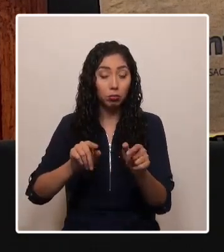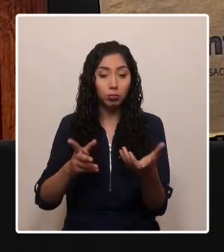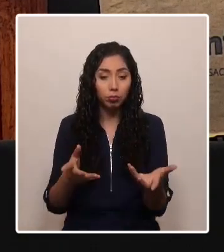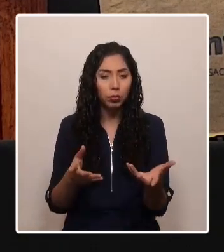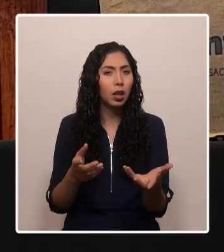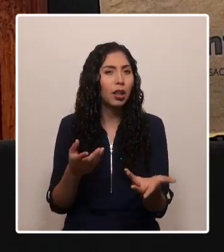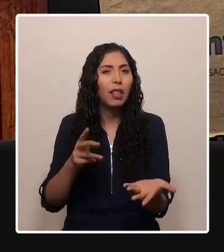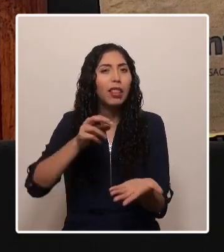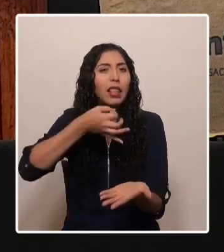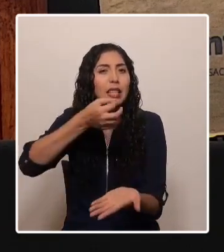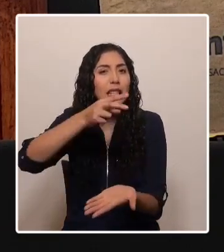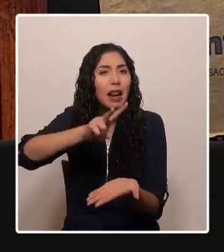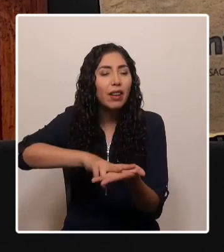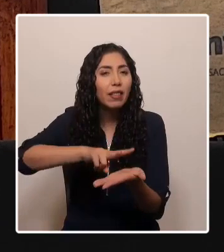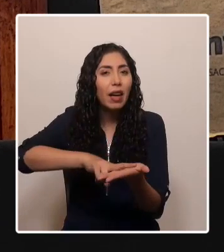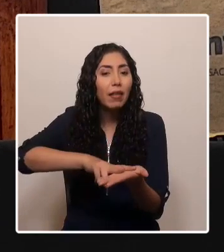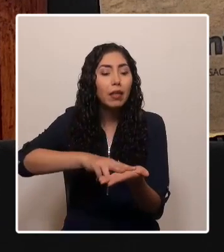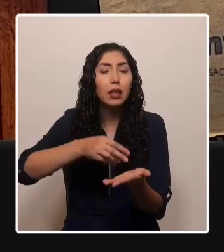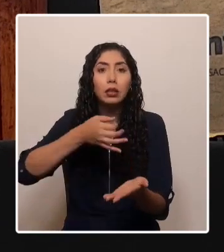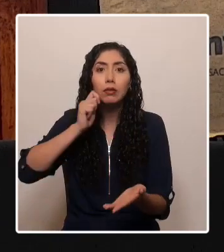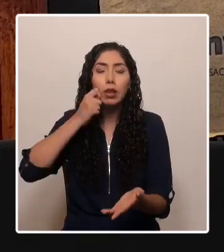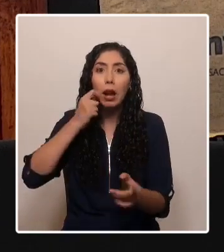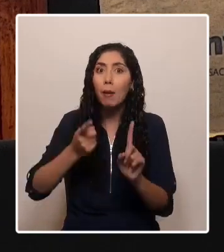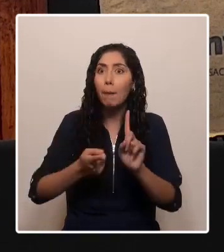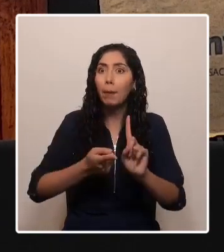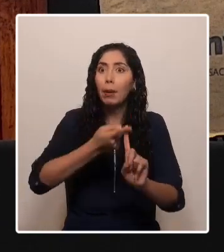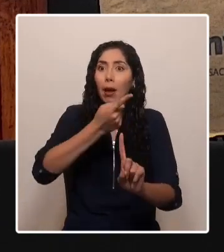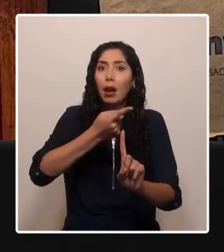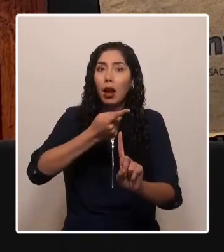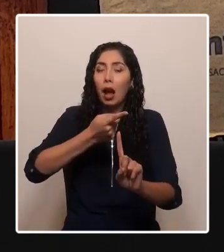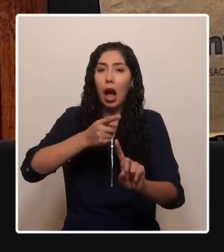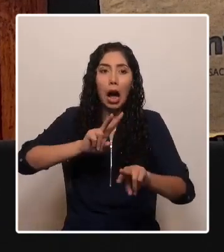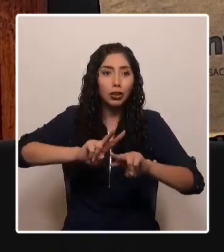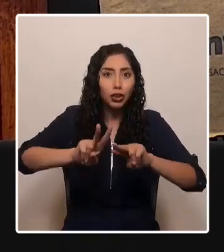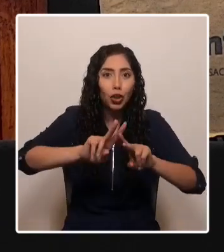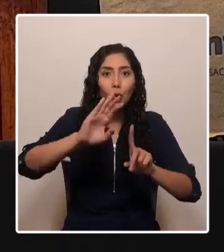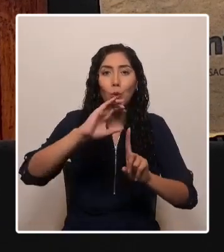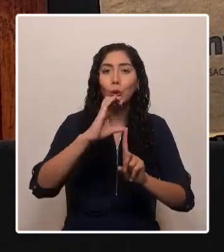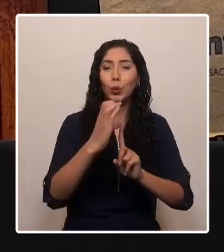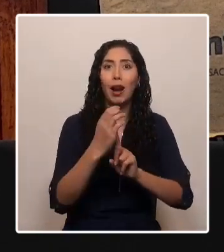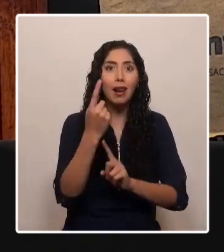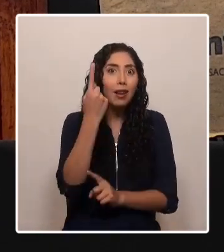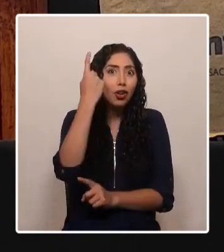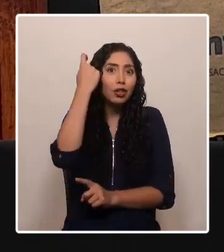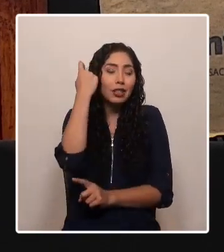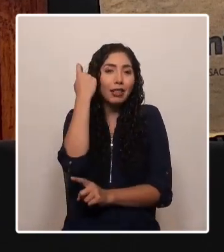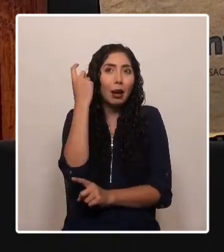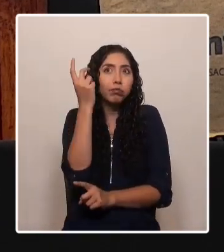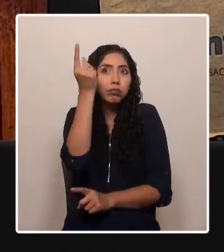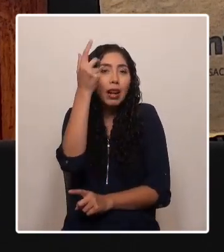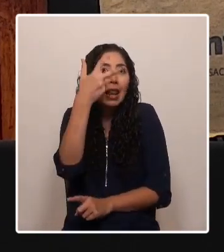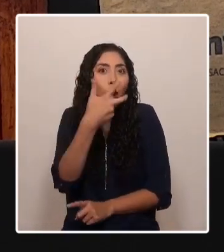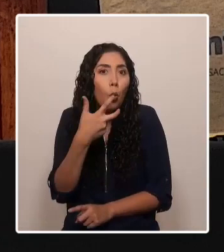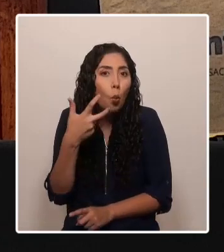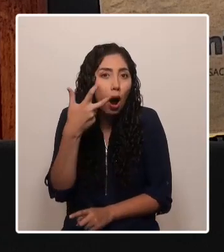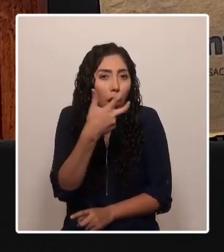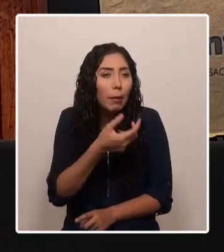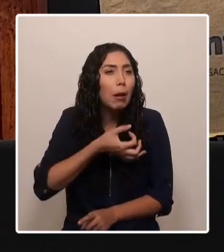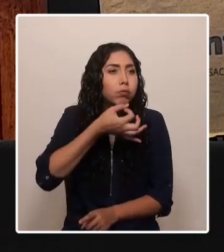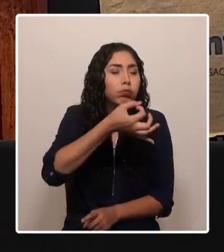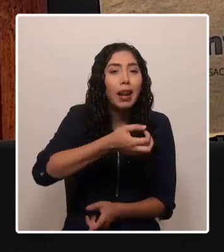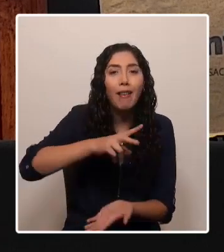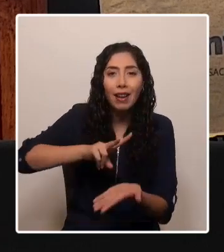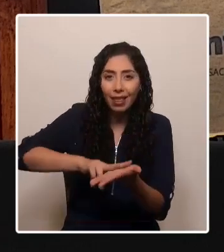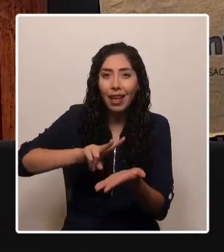decir la verdad es el primer acto cultural que hacemos de manera consciente. Se crea un lenguaje para definir la verdad que descubrimos o observamos, proceso que